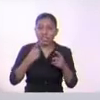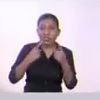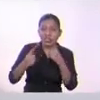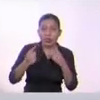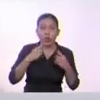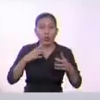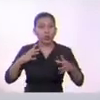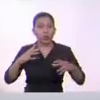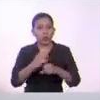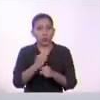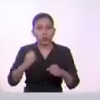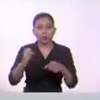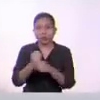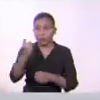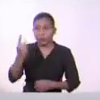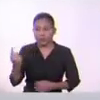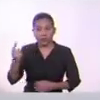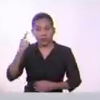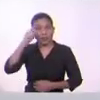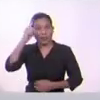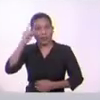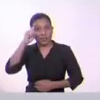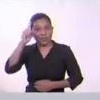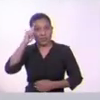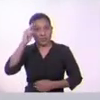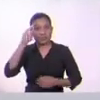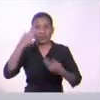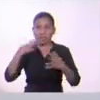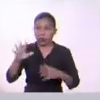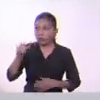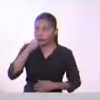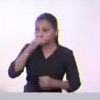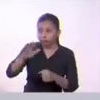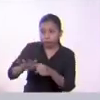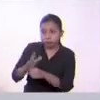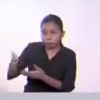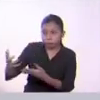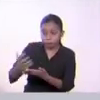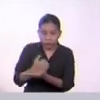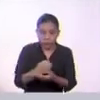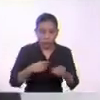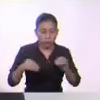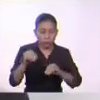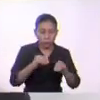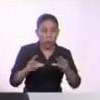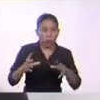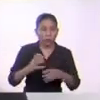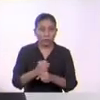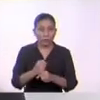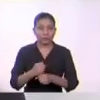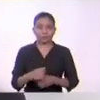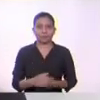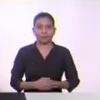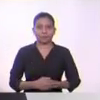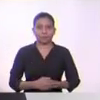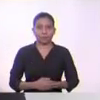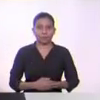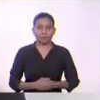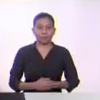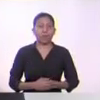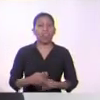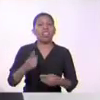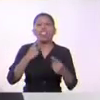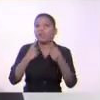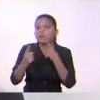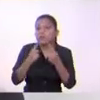o ideas principales obtenidas a partir del desarrollo de esta. Por lo general, las